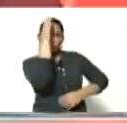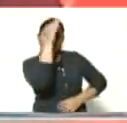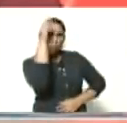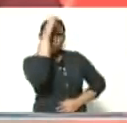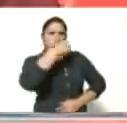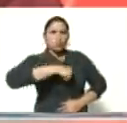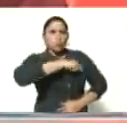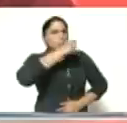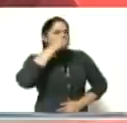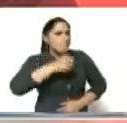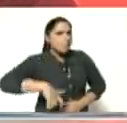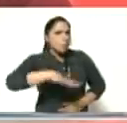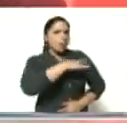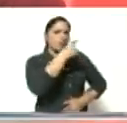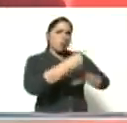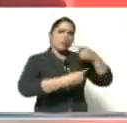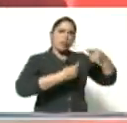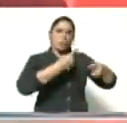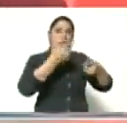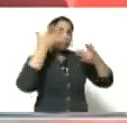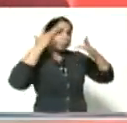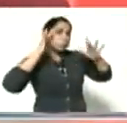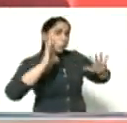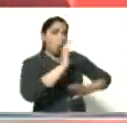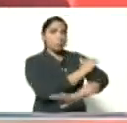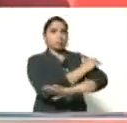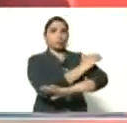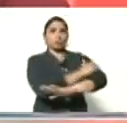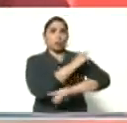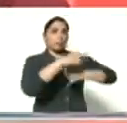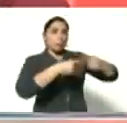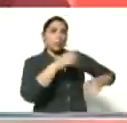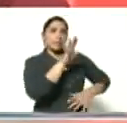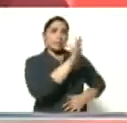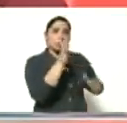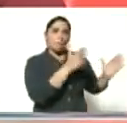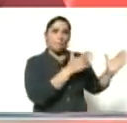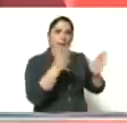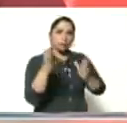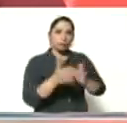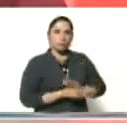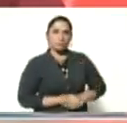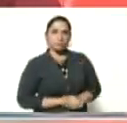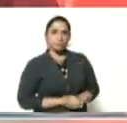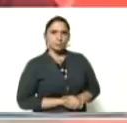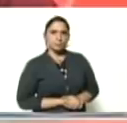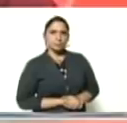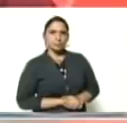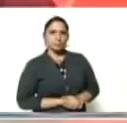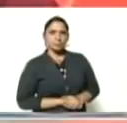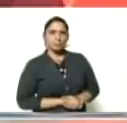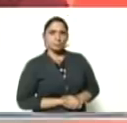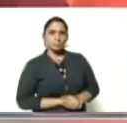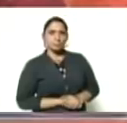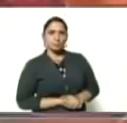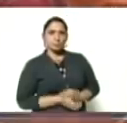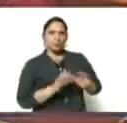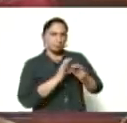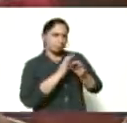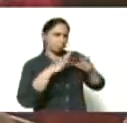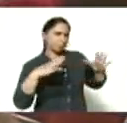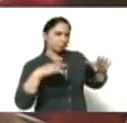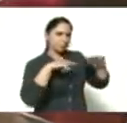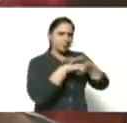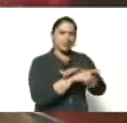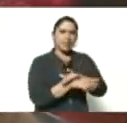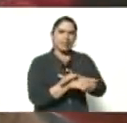nuestro pueblo. Luego ellos intentaron, después del 5 de marzo, con el cuento de la división interna entre nosotros,